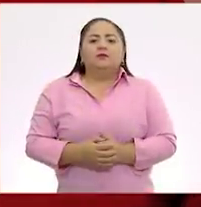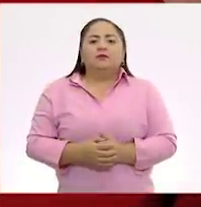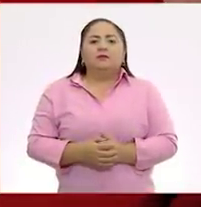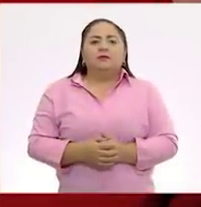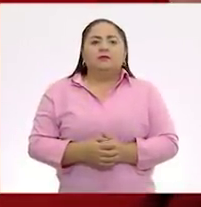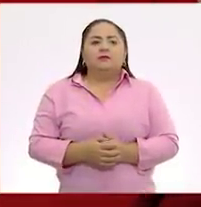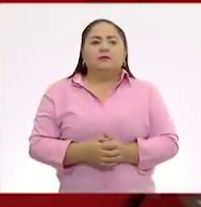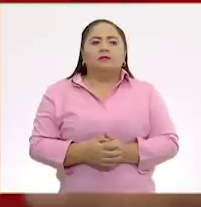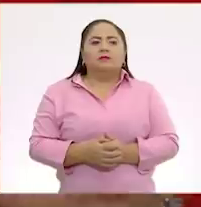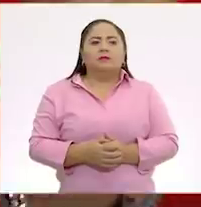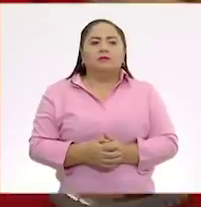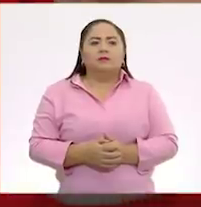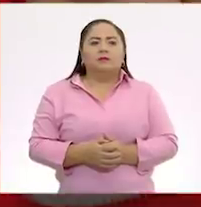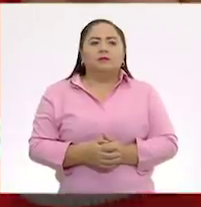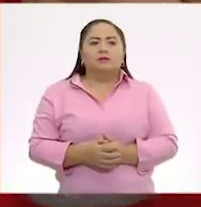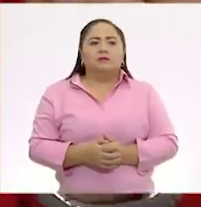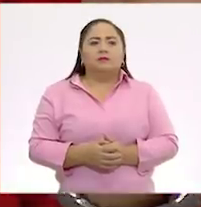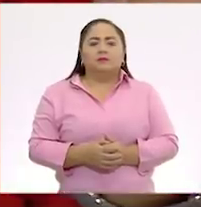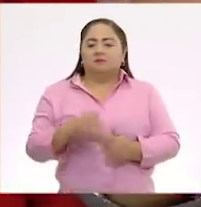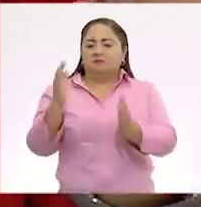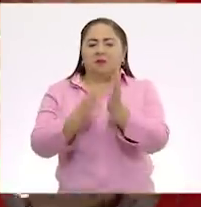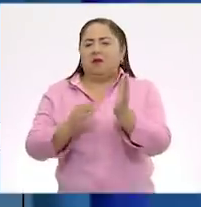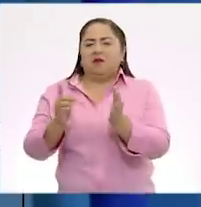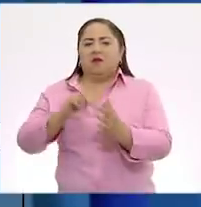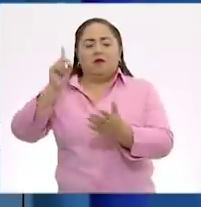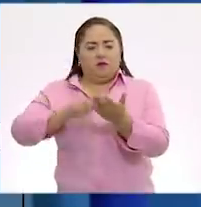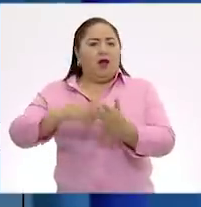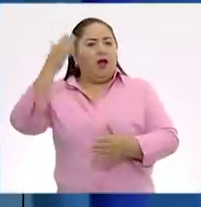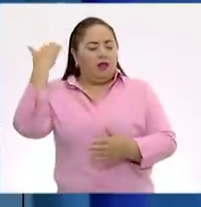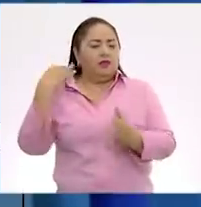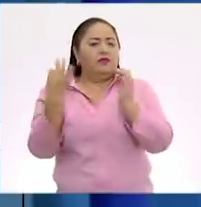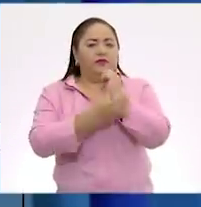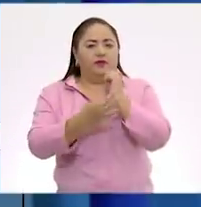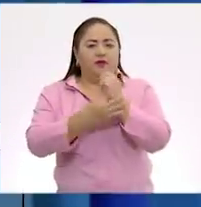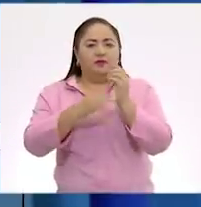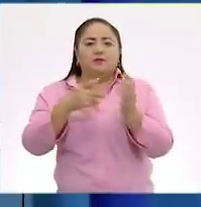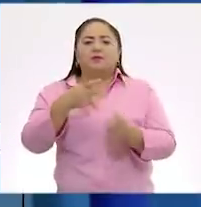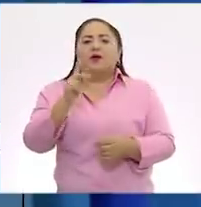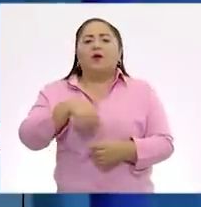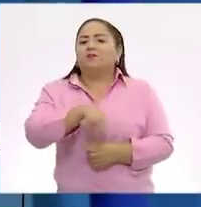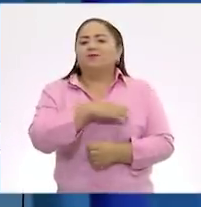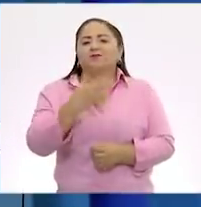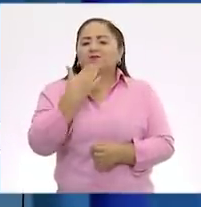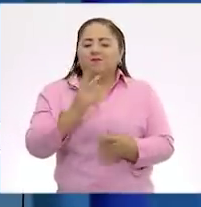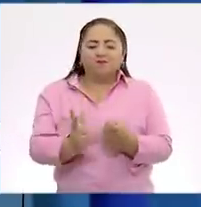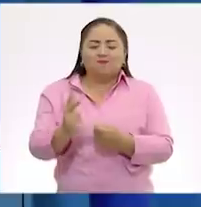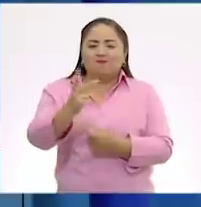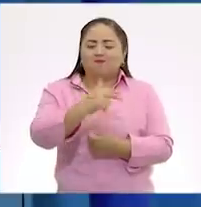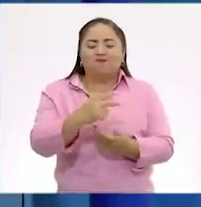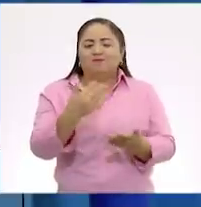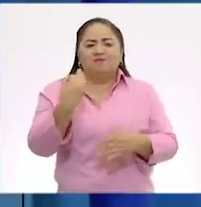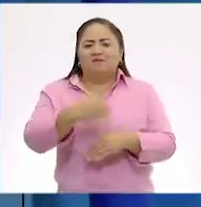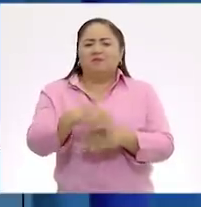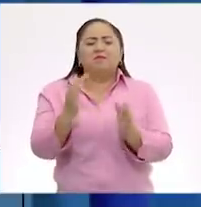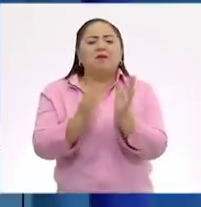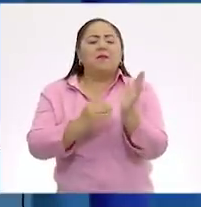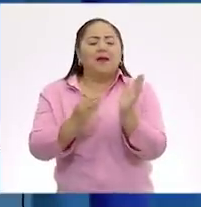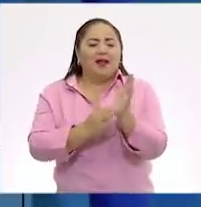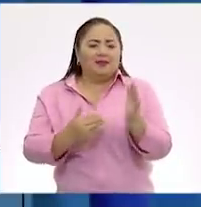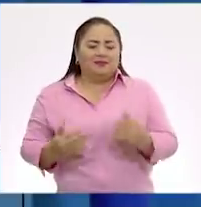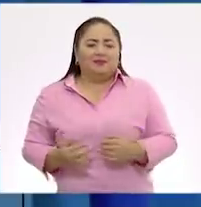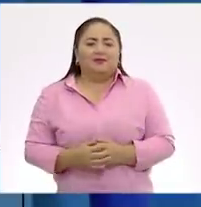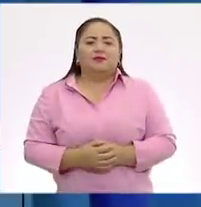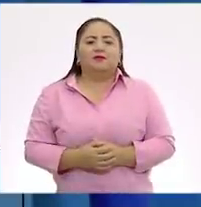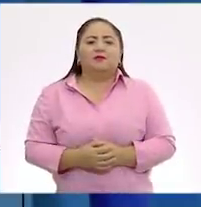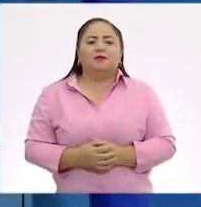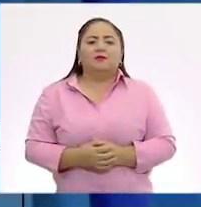¿En lugar de estos papelitos? En lugar de papel, ¿no? Ah, entonces, como okay, nosotros no tenemos metal cortado a la mano, pues usamos papel. ¿Y